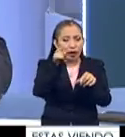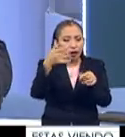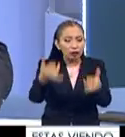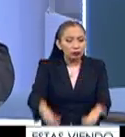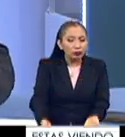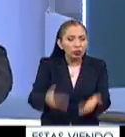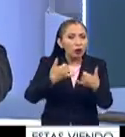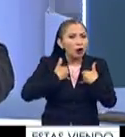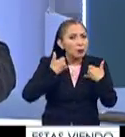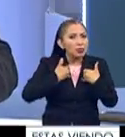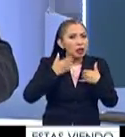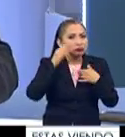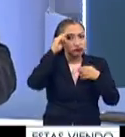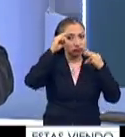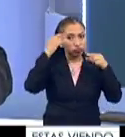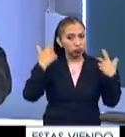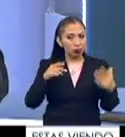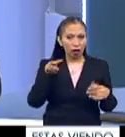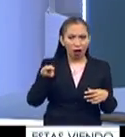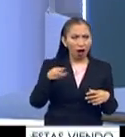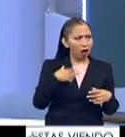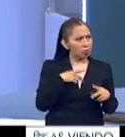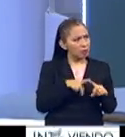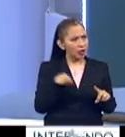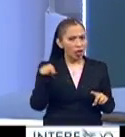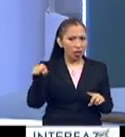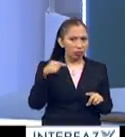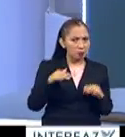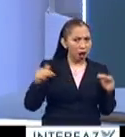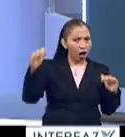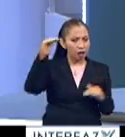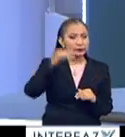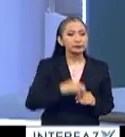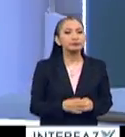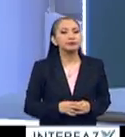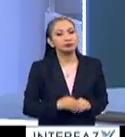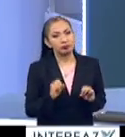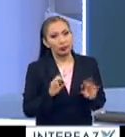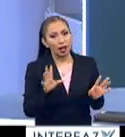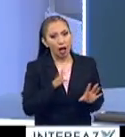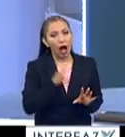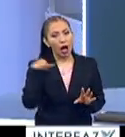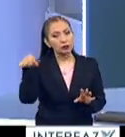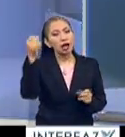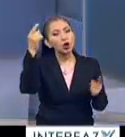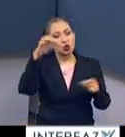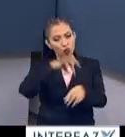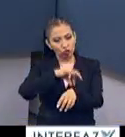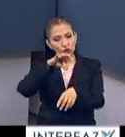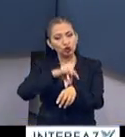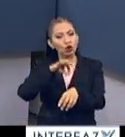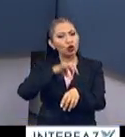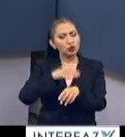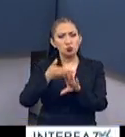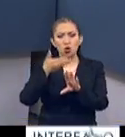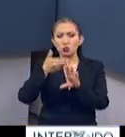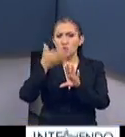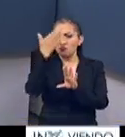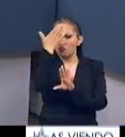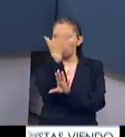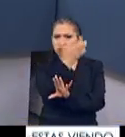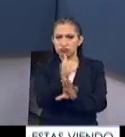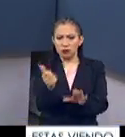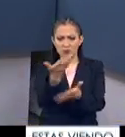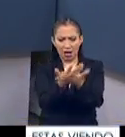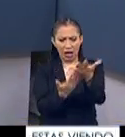esos jóvenes que se diferencian de otros? Sí, por supuesto, hay médicos que son muy hábiles con